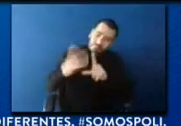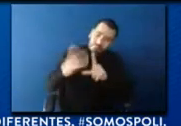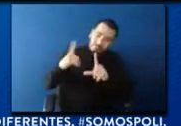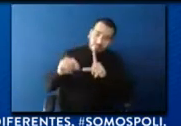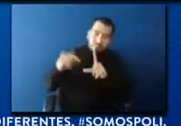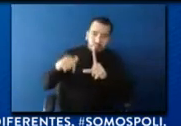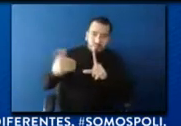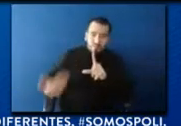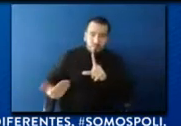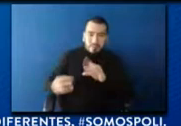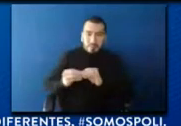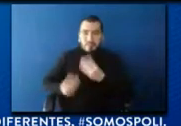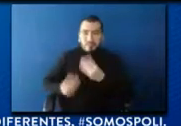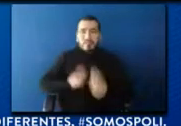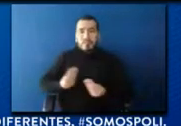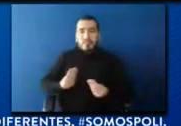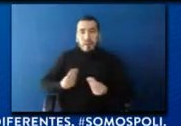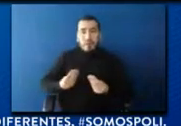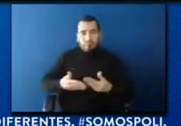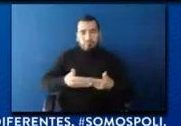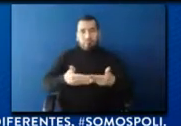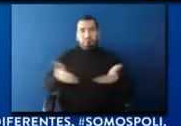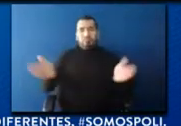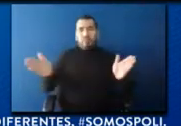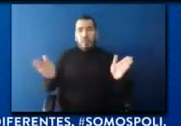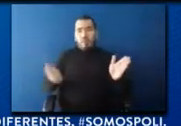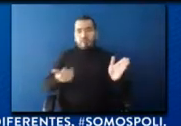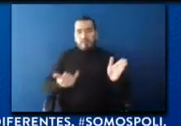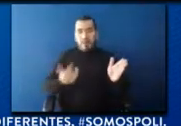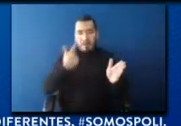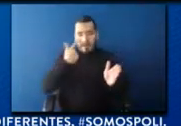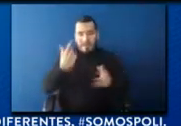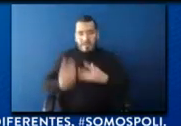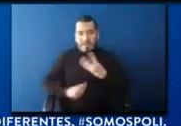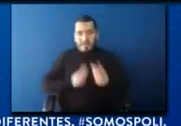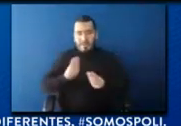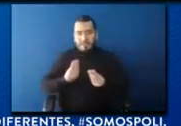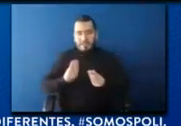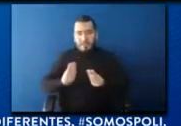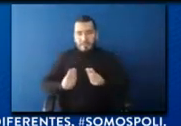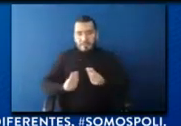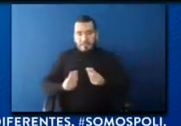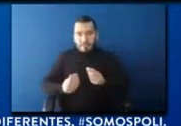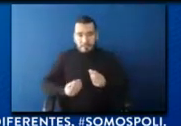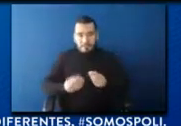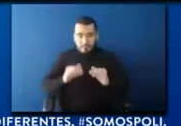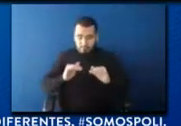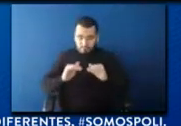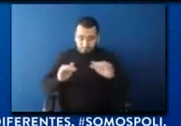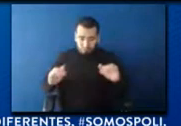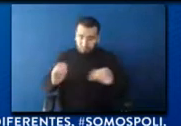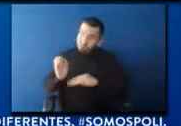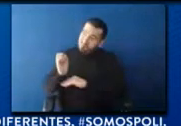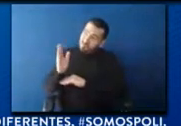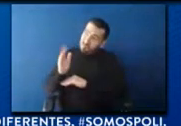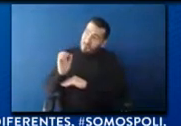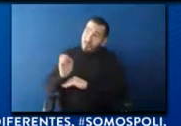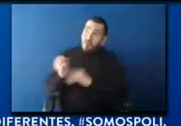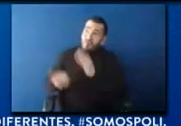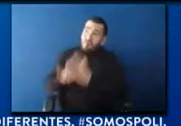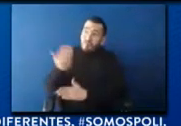cómo lo hacemos? Abriendo la puerta para que también lleguen muchos más agentes nuevos al sistema financiero.